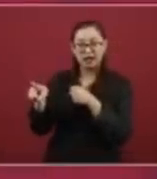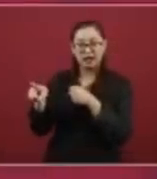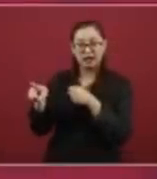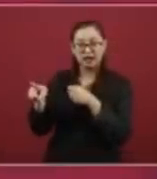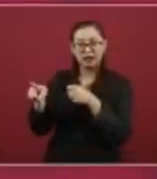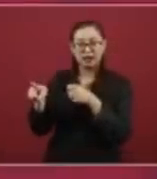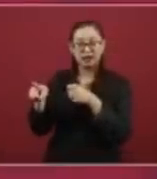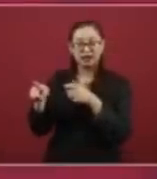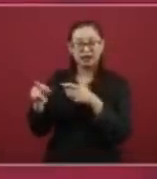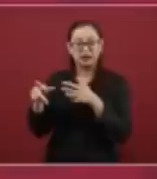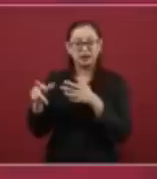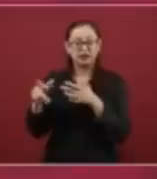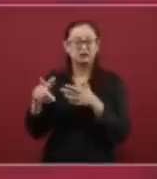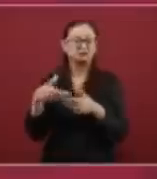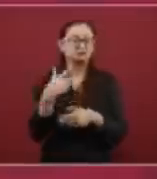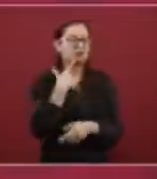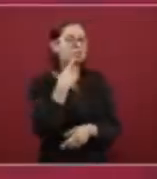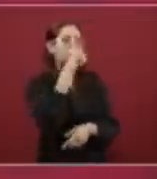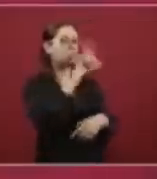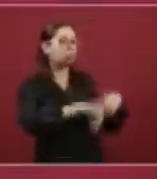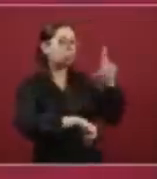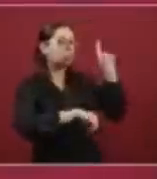lo ninguneaba